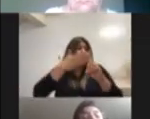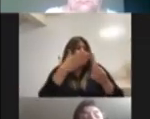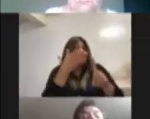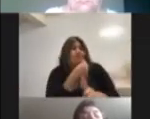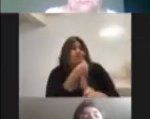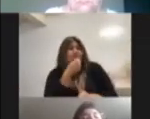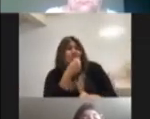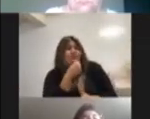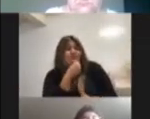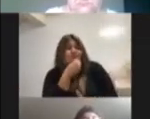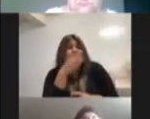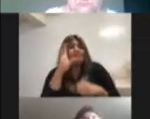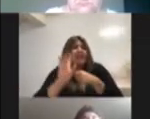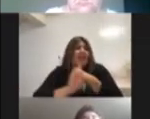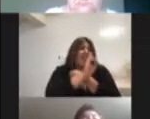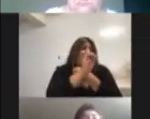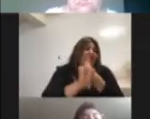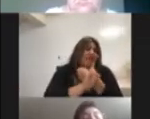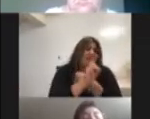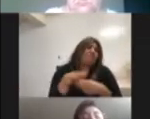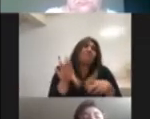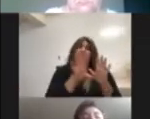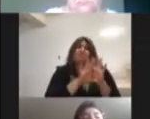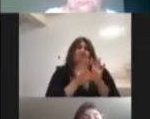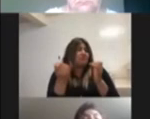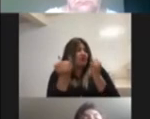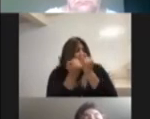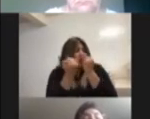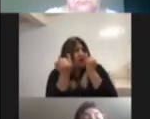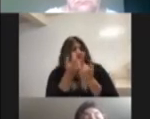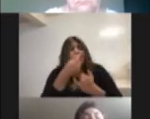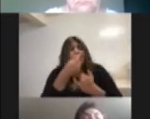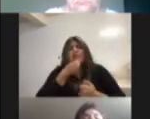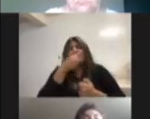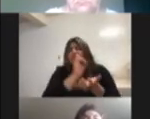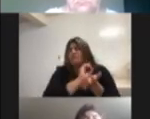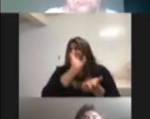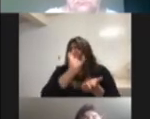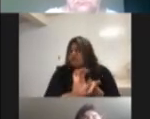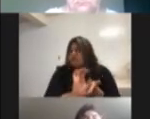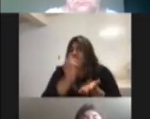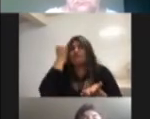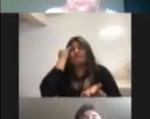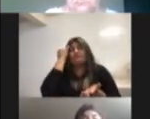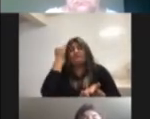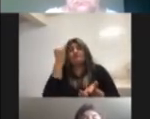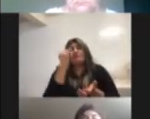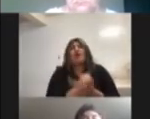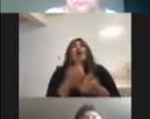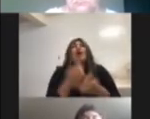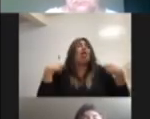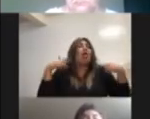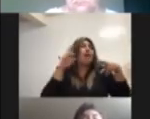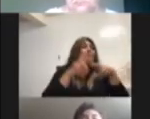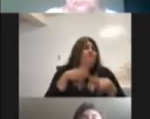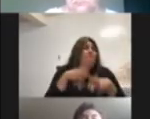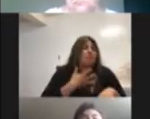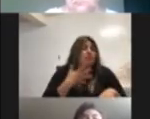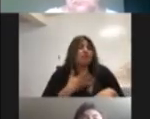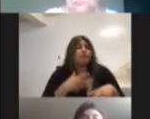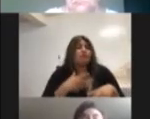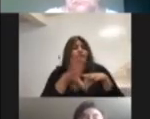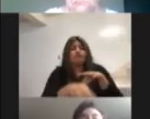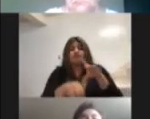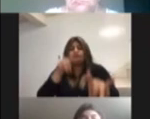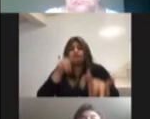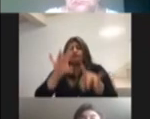presentar estas condiciones. Ellos, los maestros, tienen que seleccionar el tema de la asignatura, pero